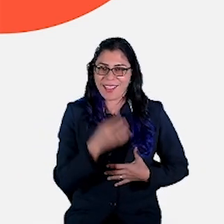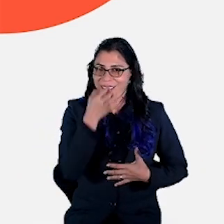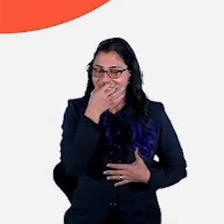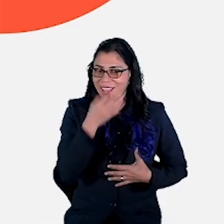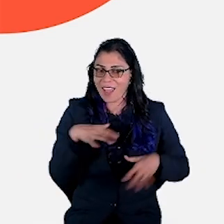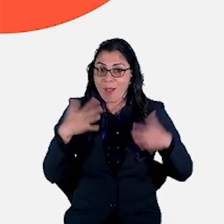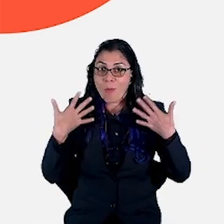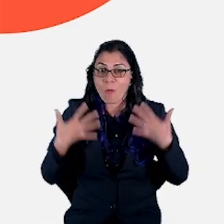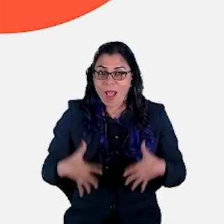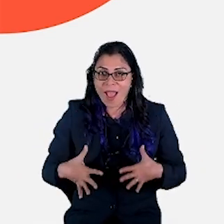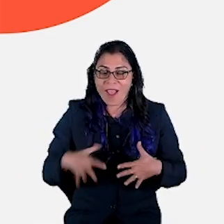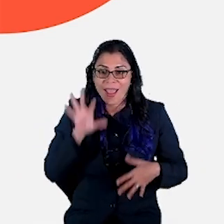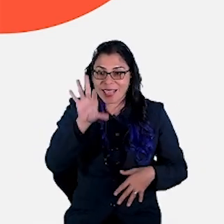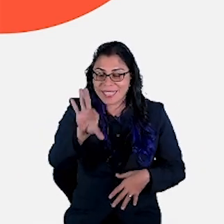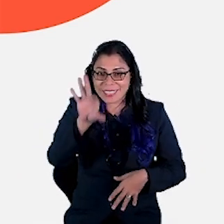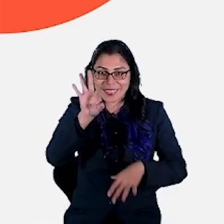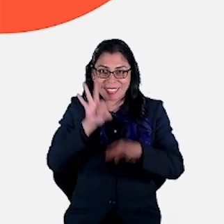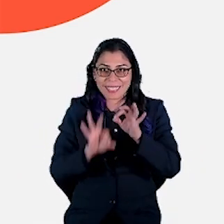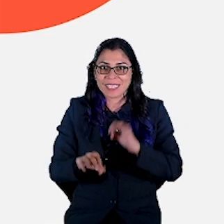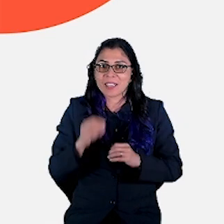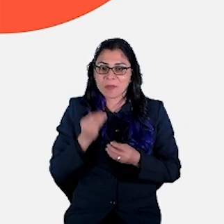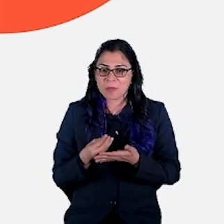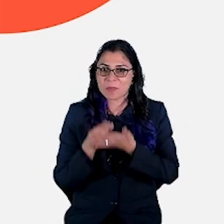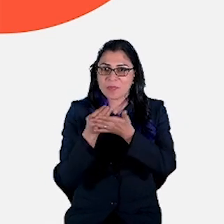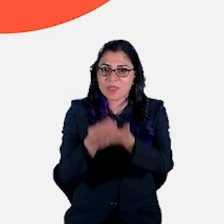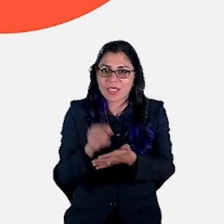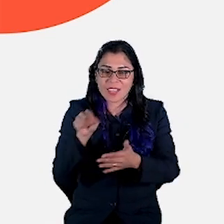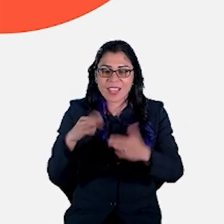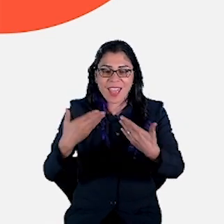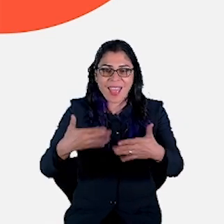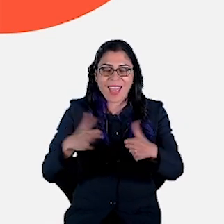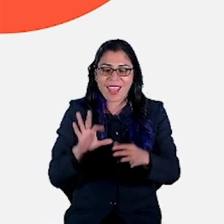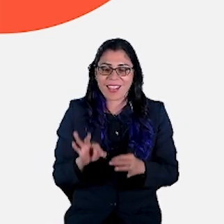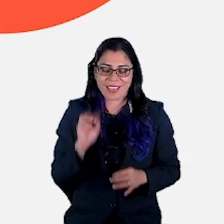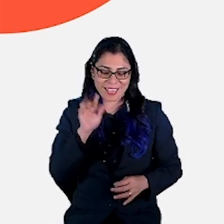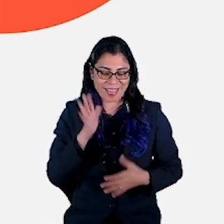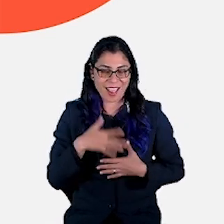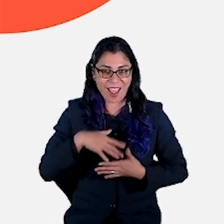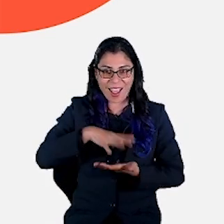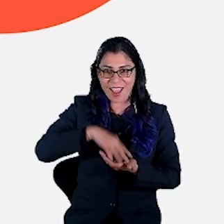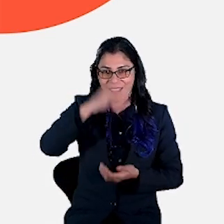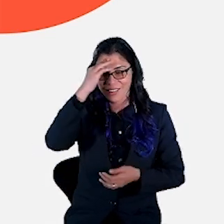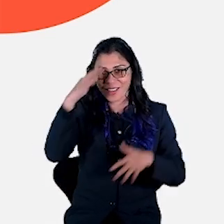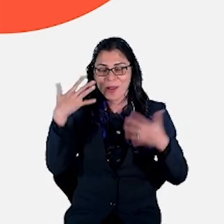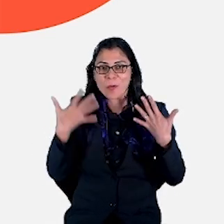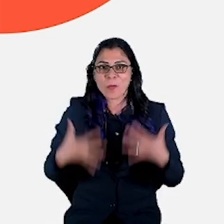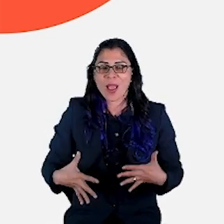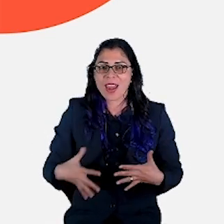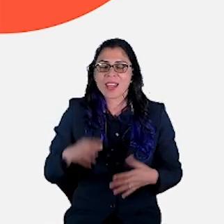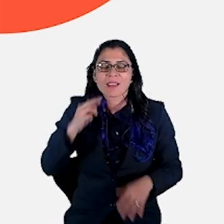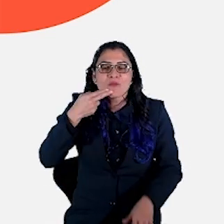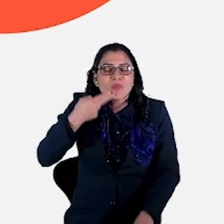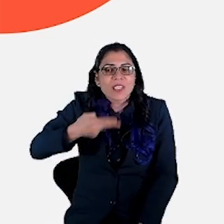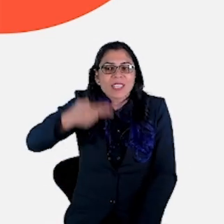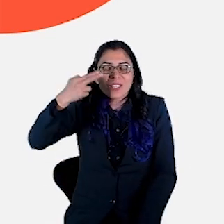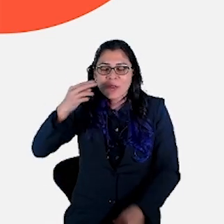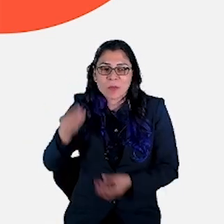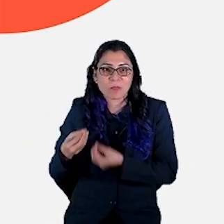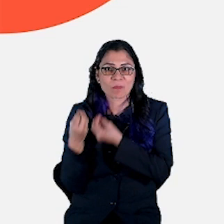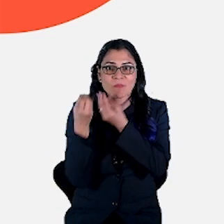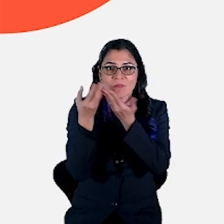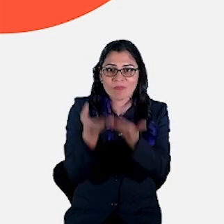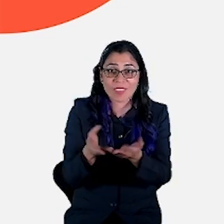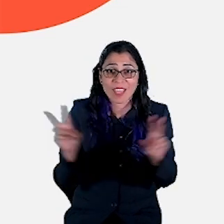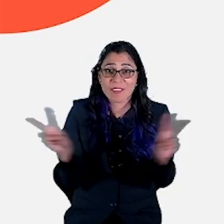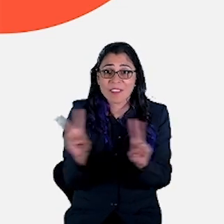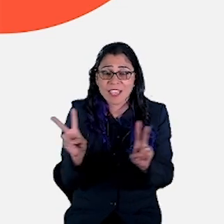gafetes artesanía panameña y Y qué bueno se llevan un pedacito de esa de esta patrimonio vivo como le llamamos